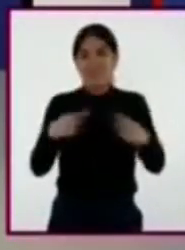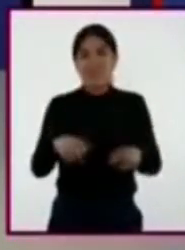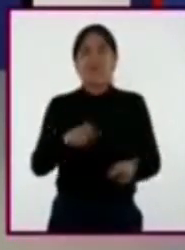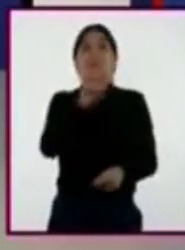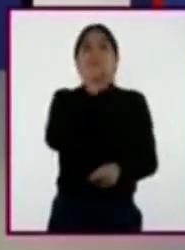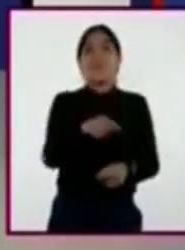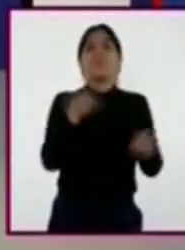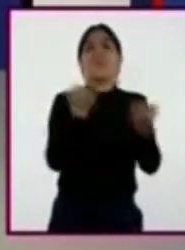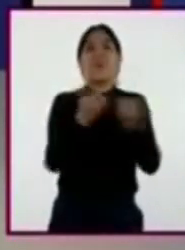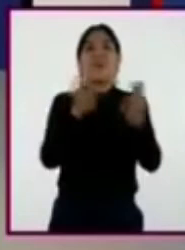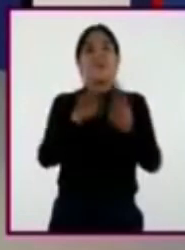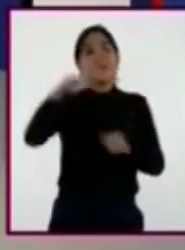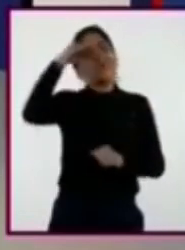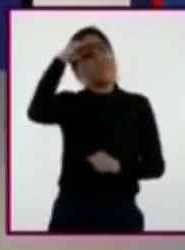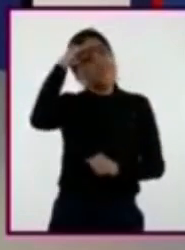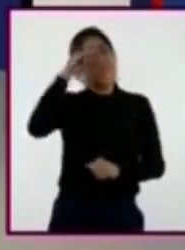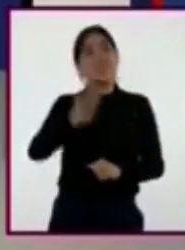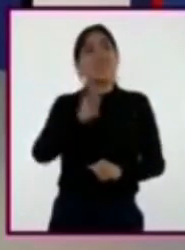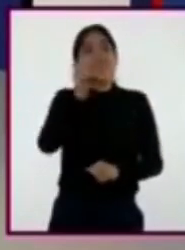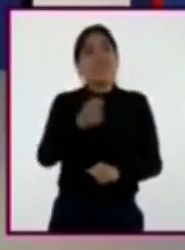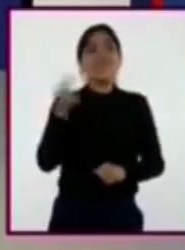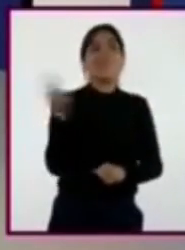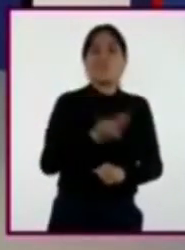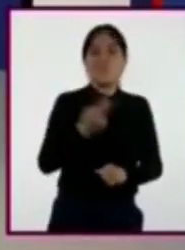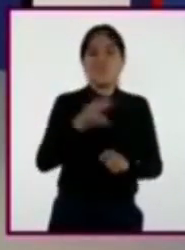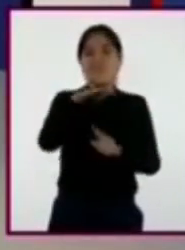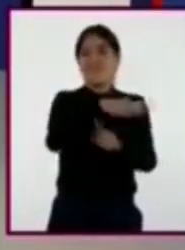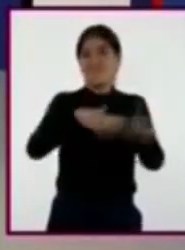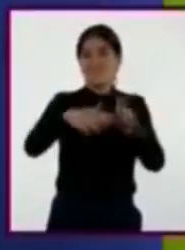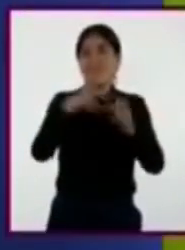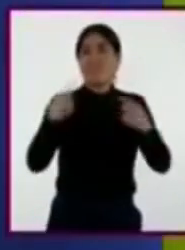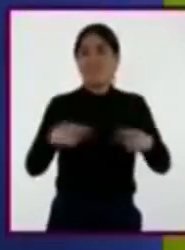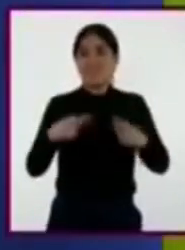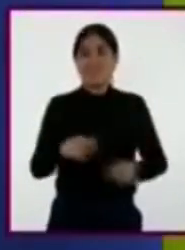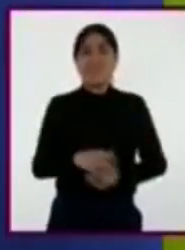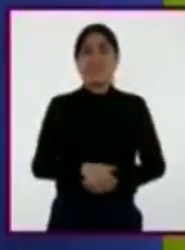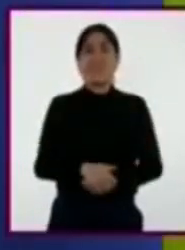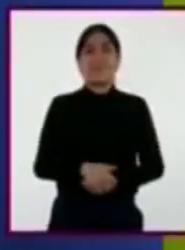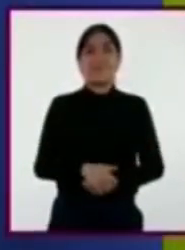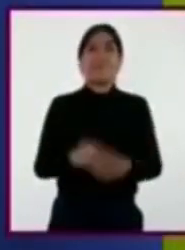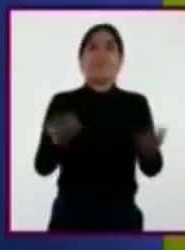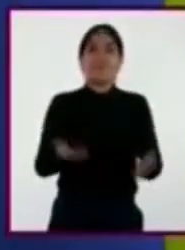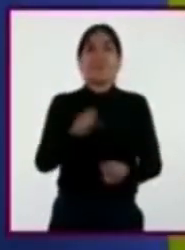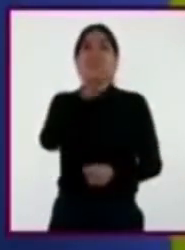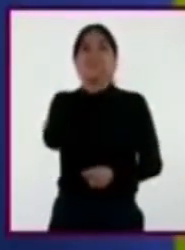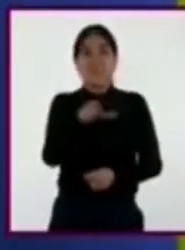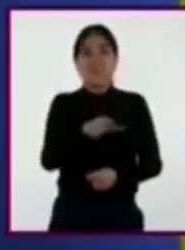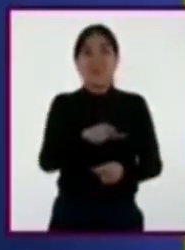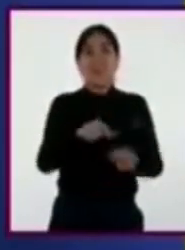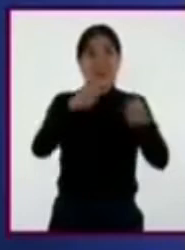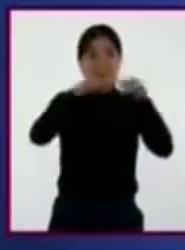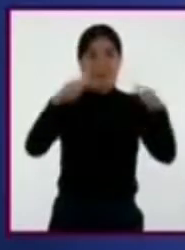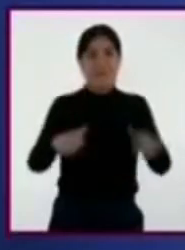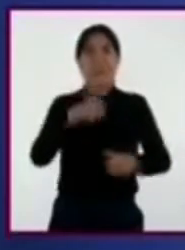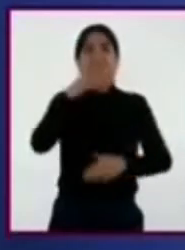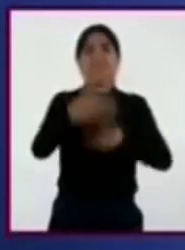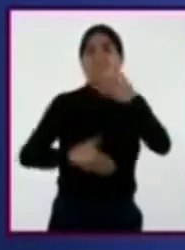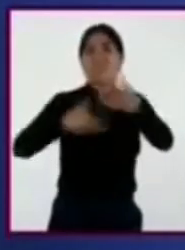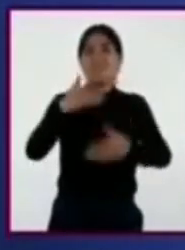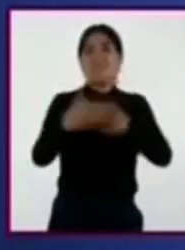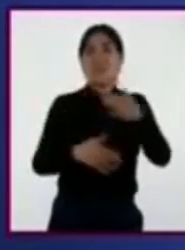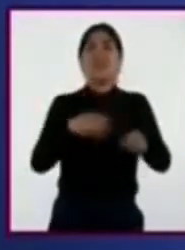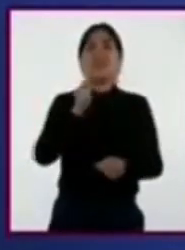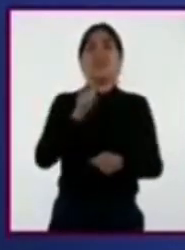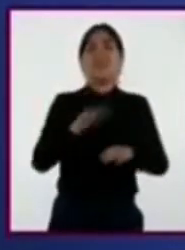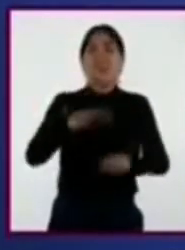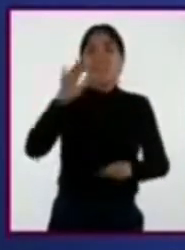tiempo nos hace reflexionar sobre una necesidad social. Sin lugar a dudas, el arte cada vez nos sorprende más